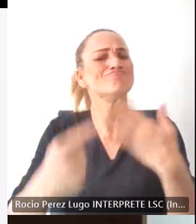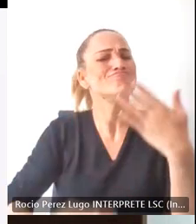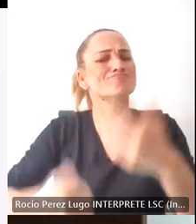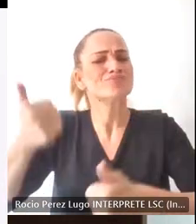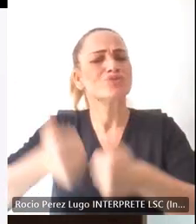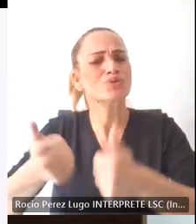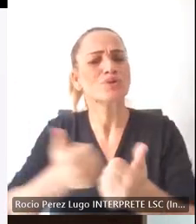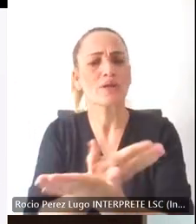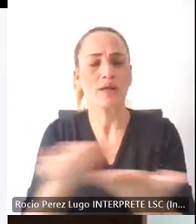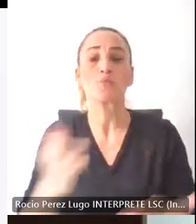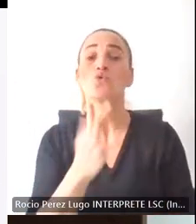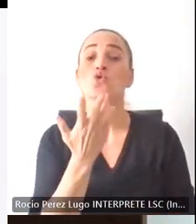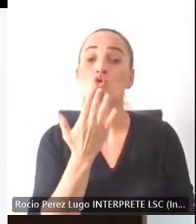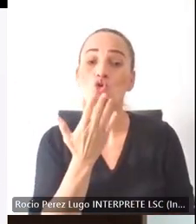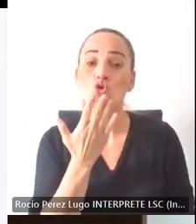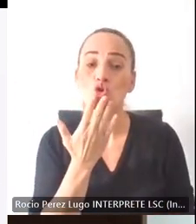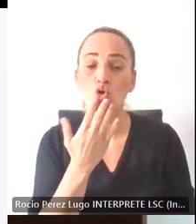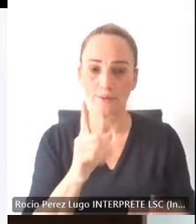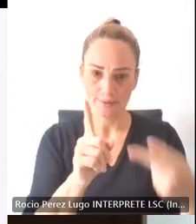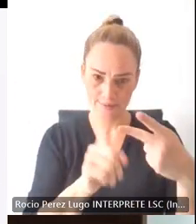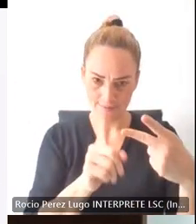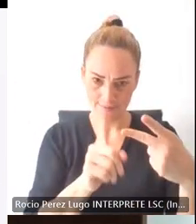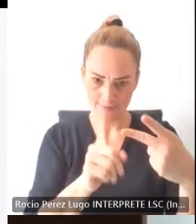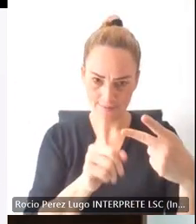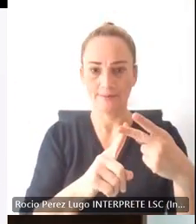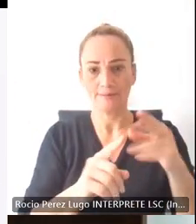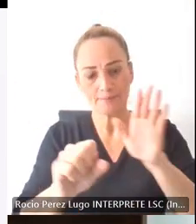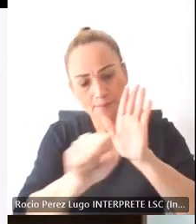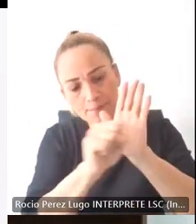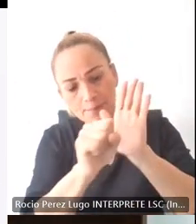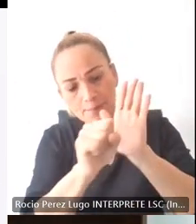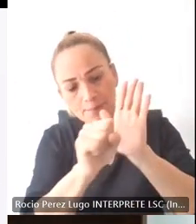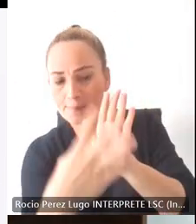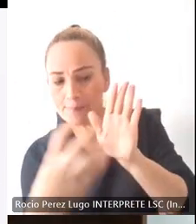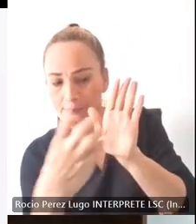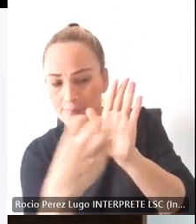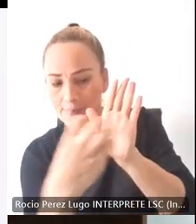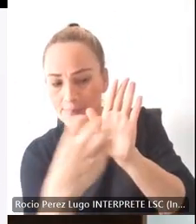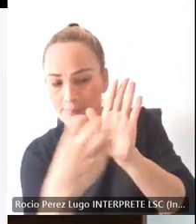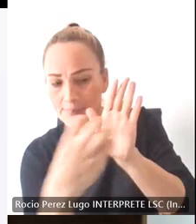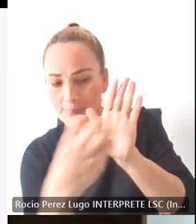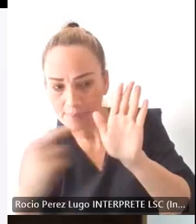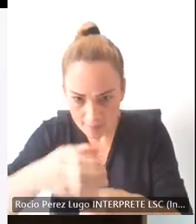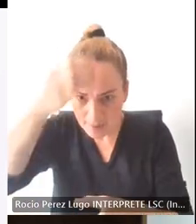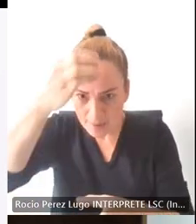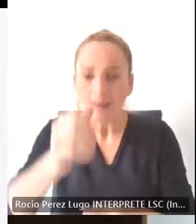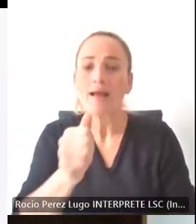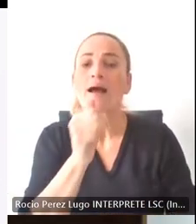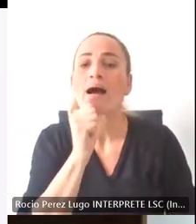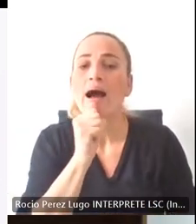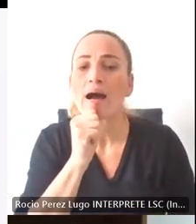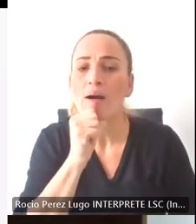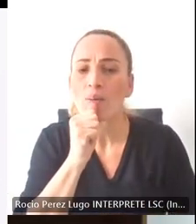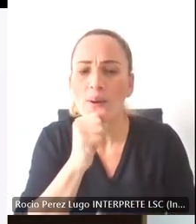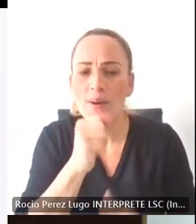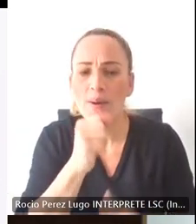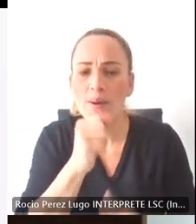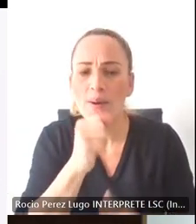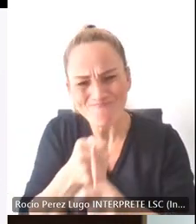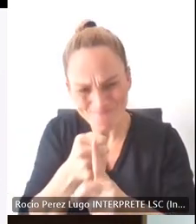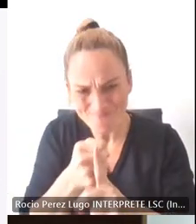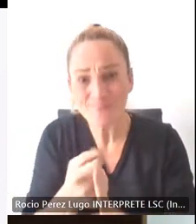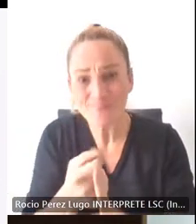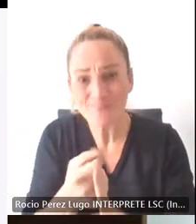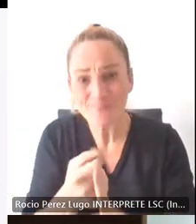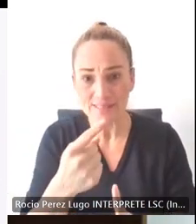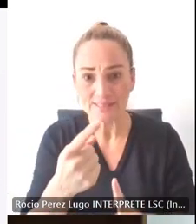un lado, pues el color. Por otra parte, la etiqueta, como vemos aquí, claramente nos dice agua a presión y como vemos acá